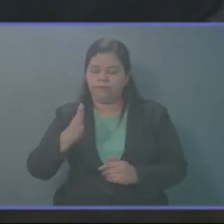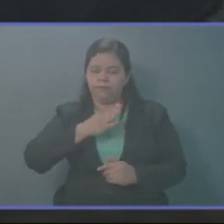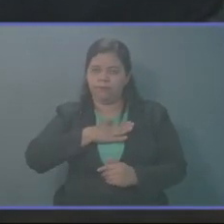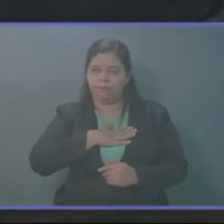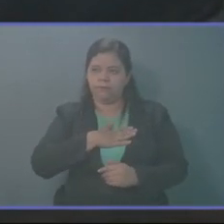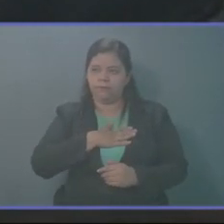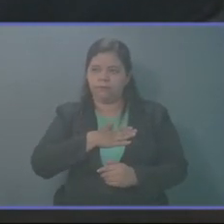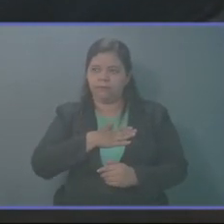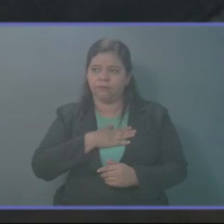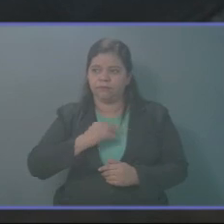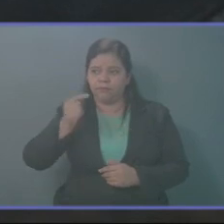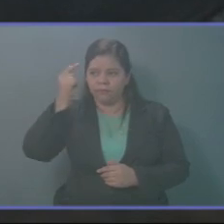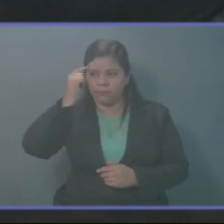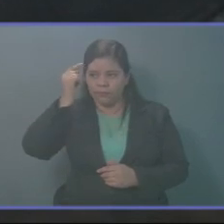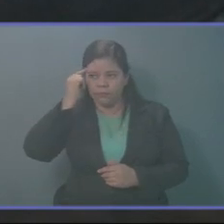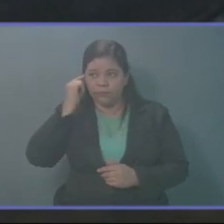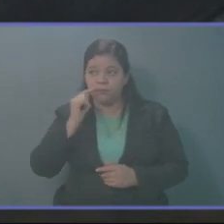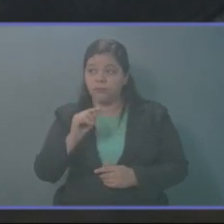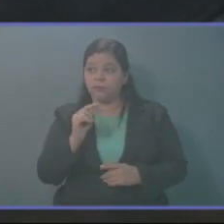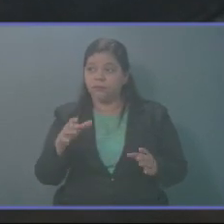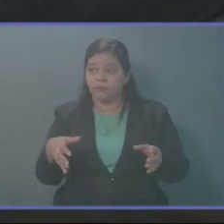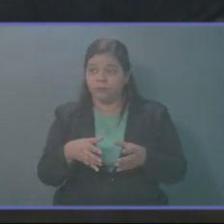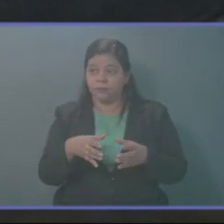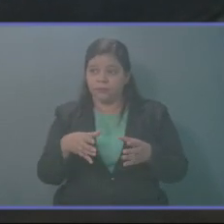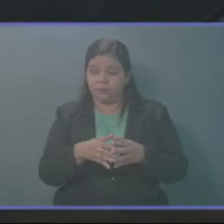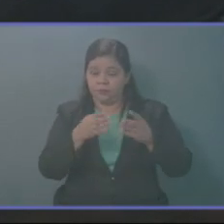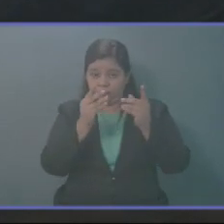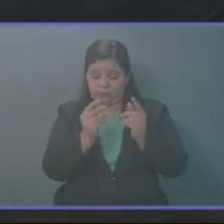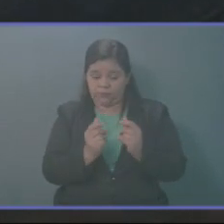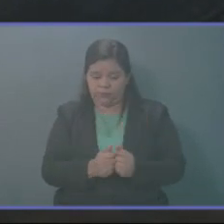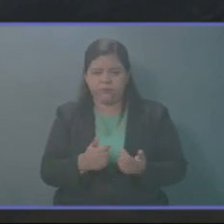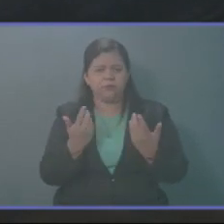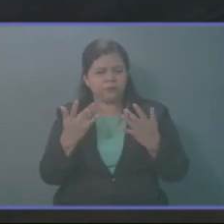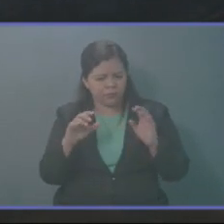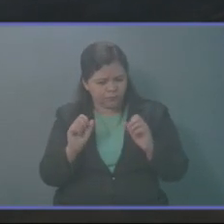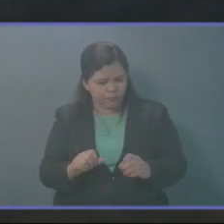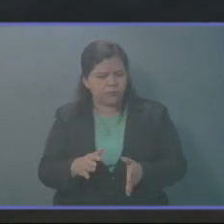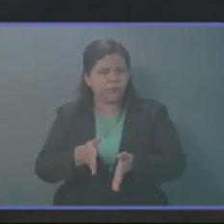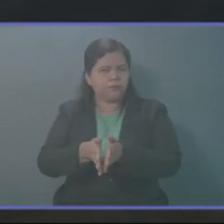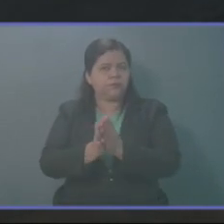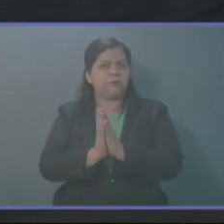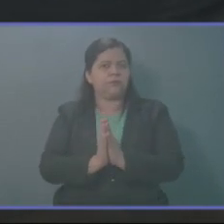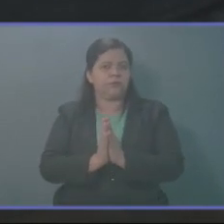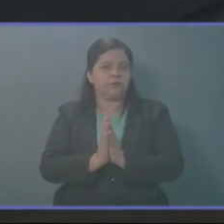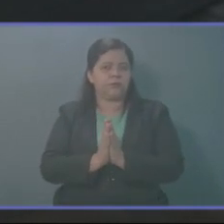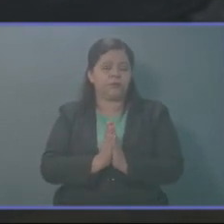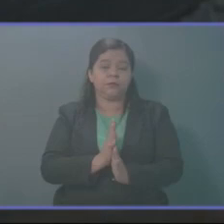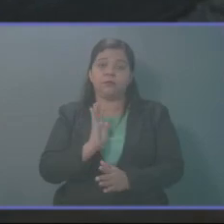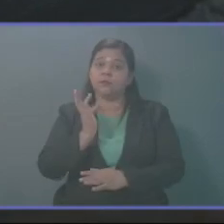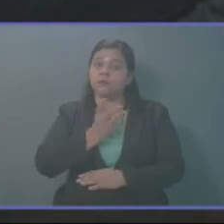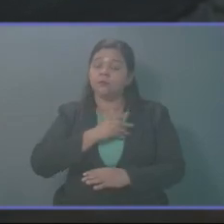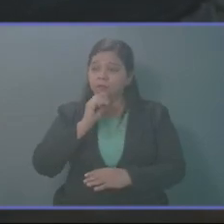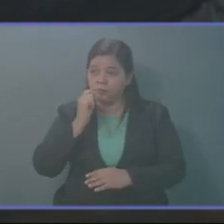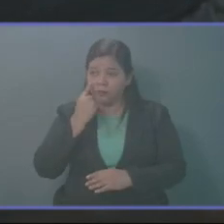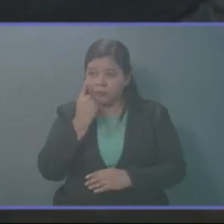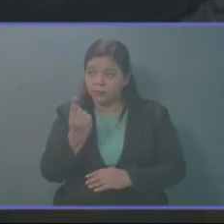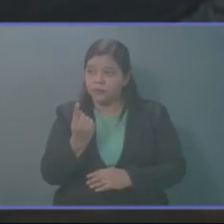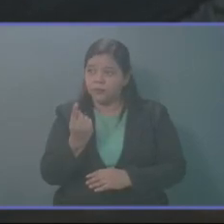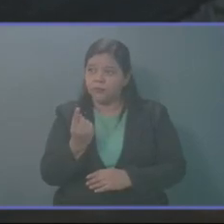de un elemento que yo creo que la Comisión de Hacienda muy bien podría solicitar, porque estamos viendo